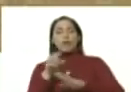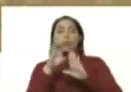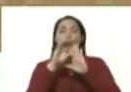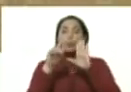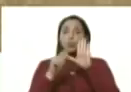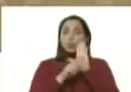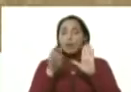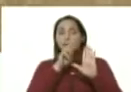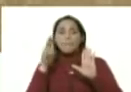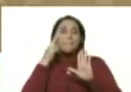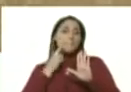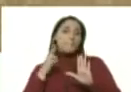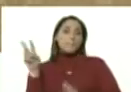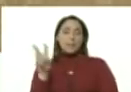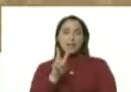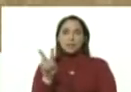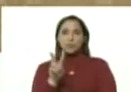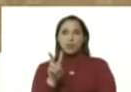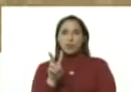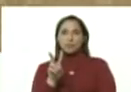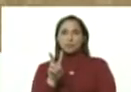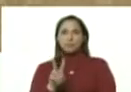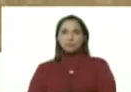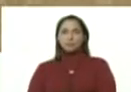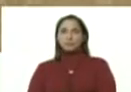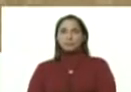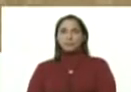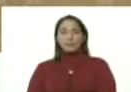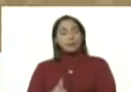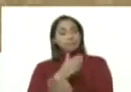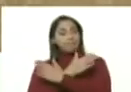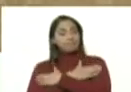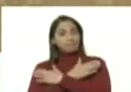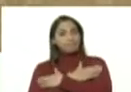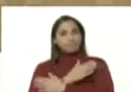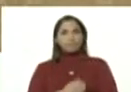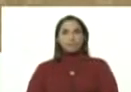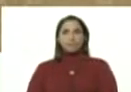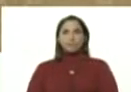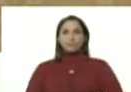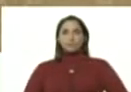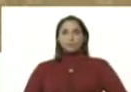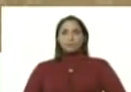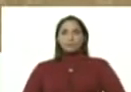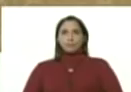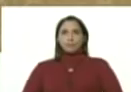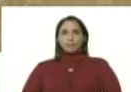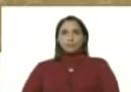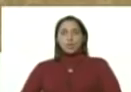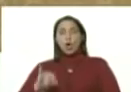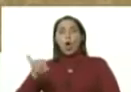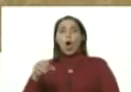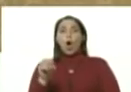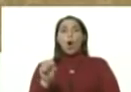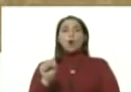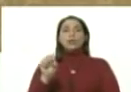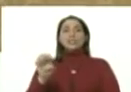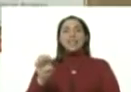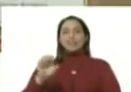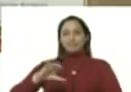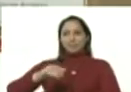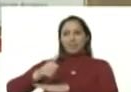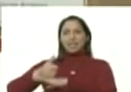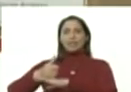Constitucional de la República Bolivariana de Venezuela, de felicitar a José Graciano da Silva, director